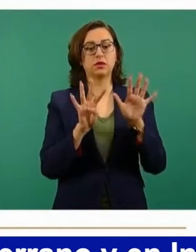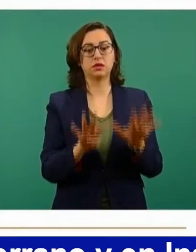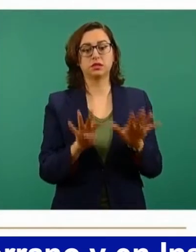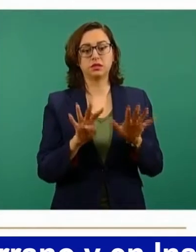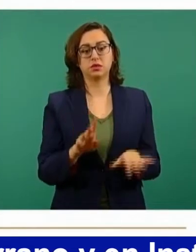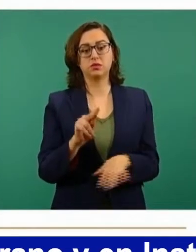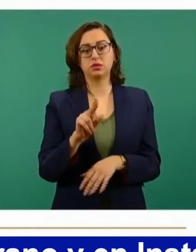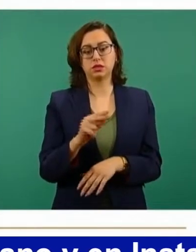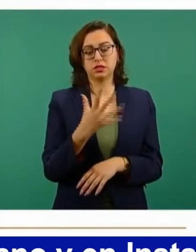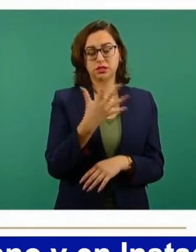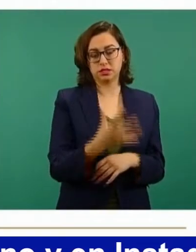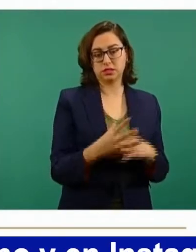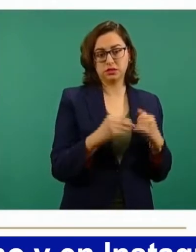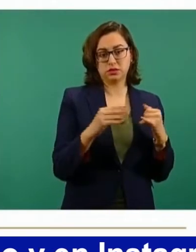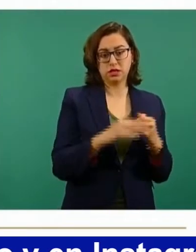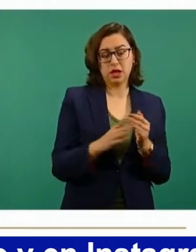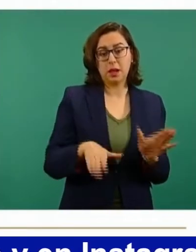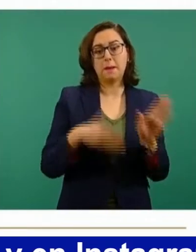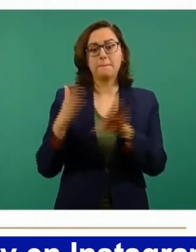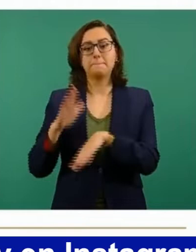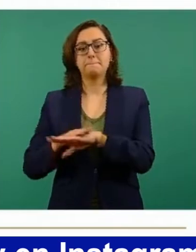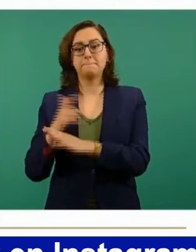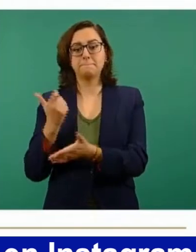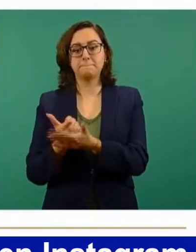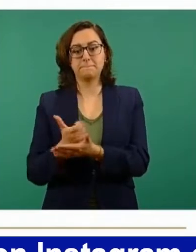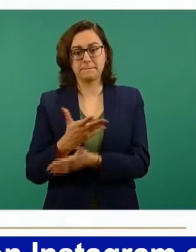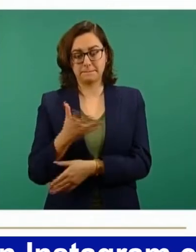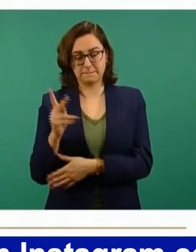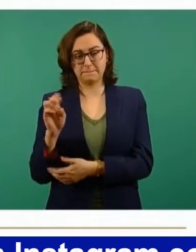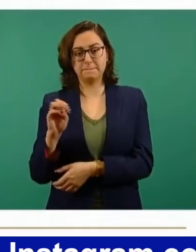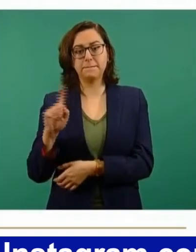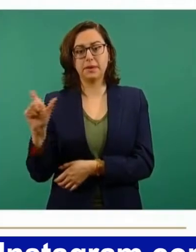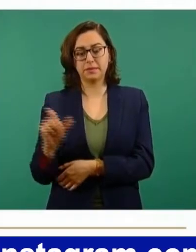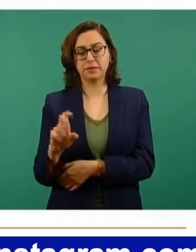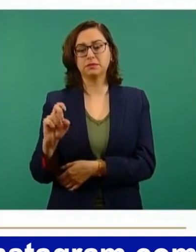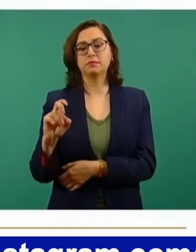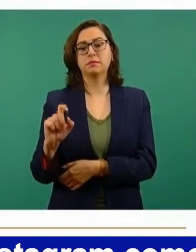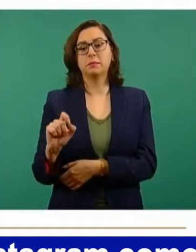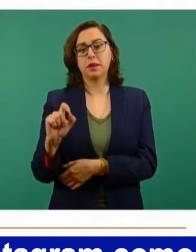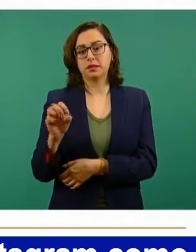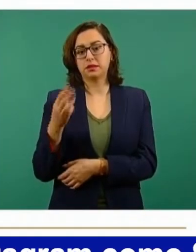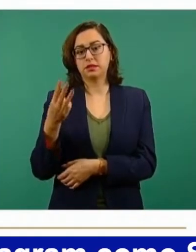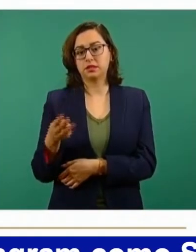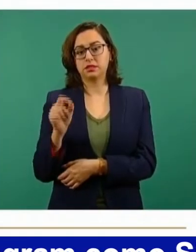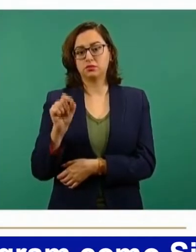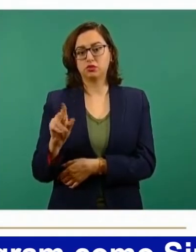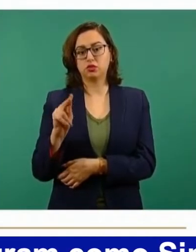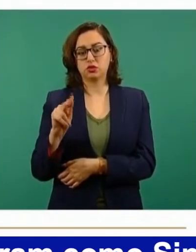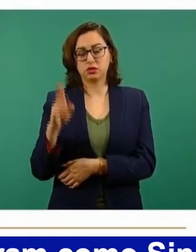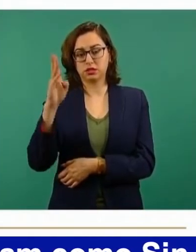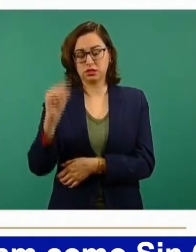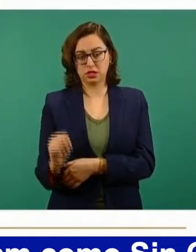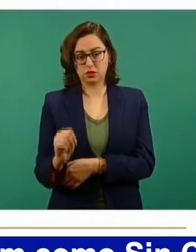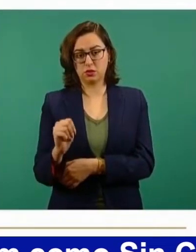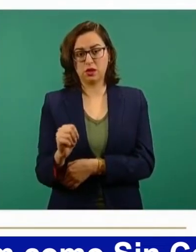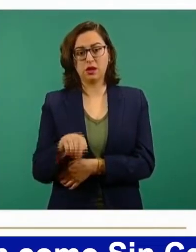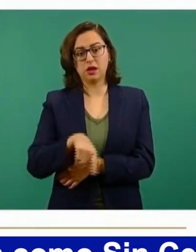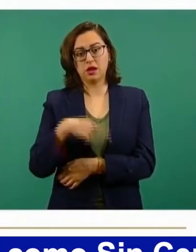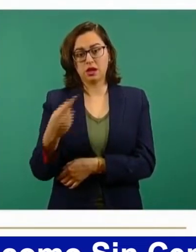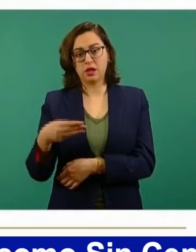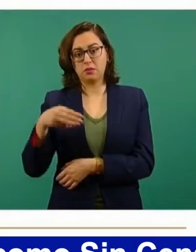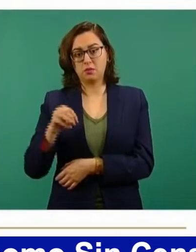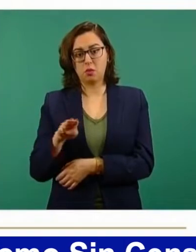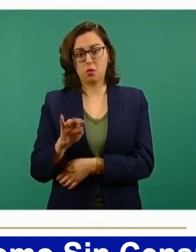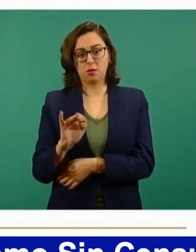más caro en Angostura, Sinaloa, por la franquicia Pemex en 23 pesos con 89 centavos y por Móvil en Zimapán, Hidalgo,